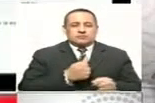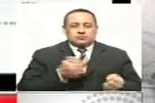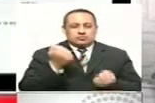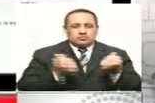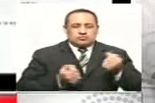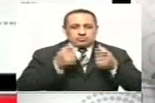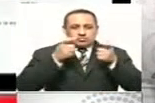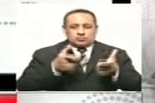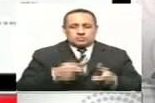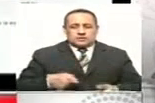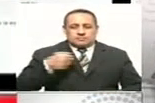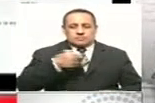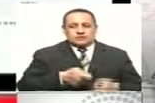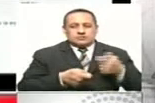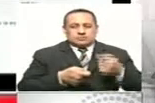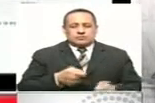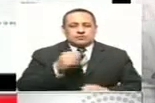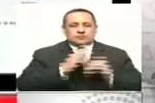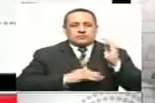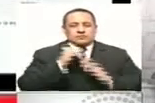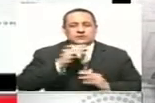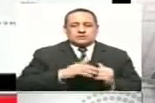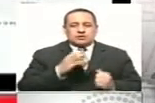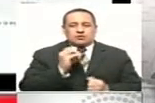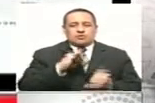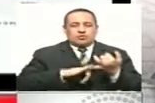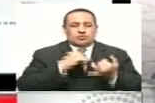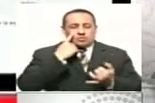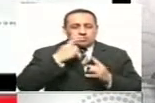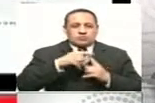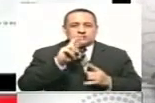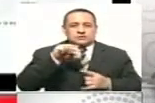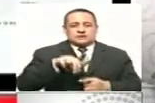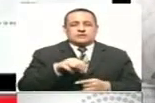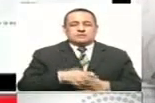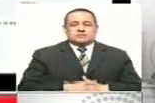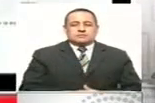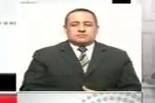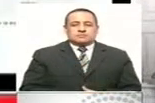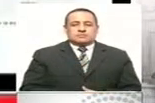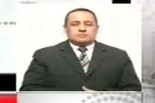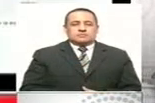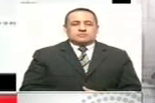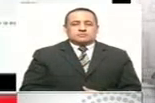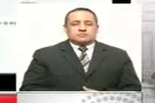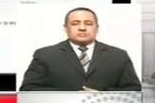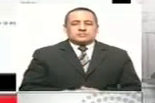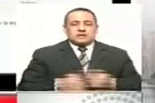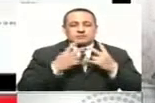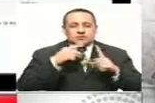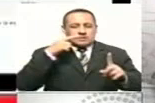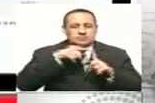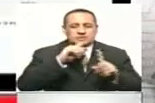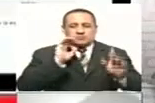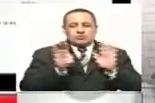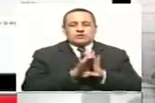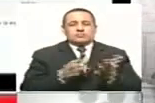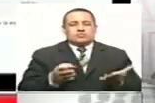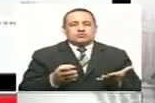supervisor de la inversión en infraestructura de transporte de uso público, o CITRAN, y ahí algunas metas como